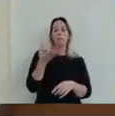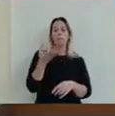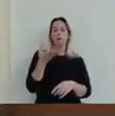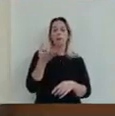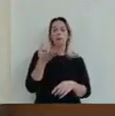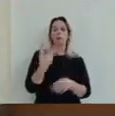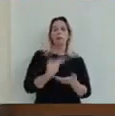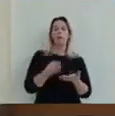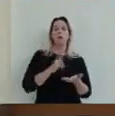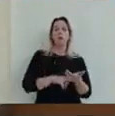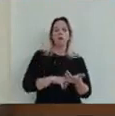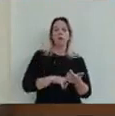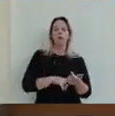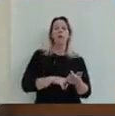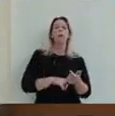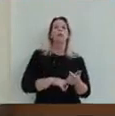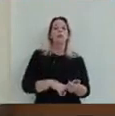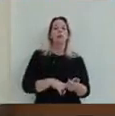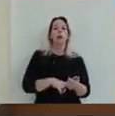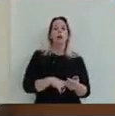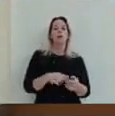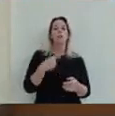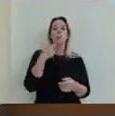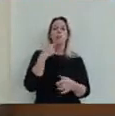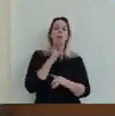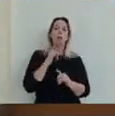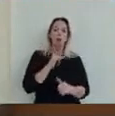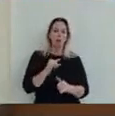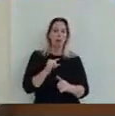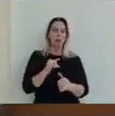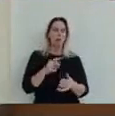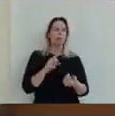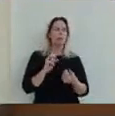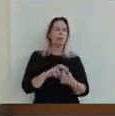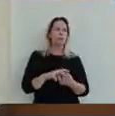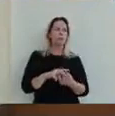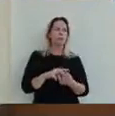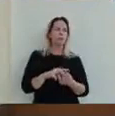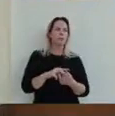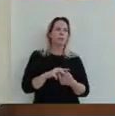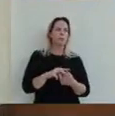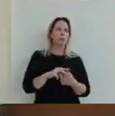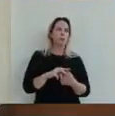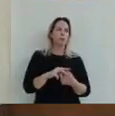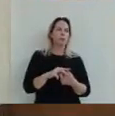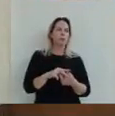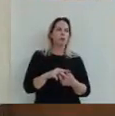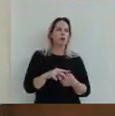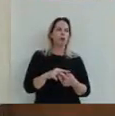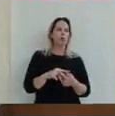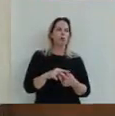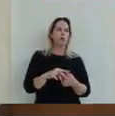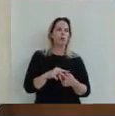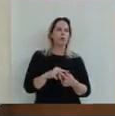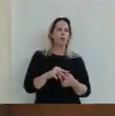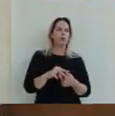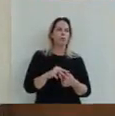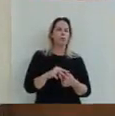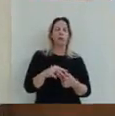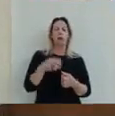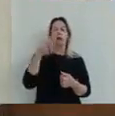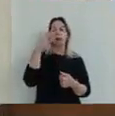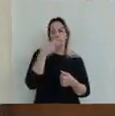sanitariamente, no el aglomeramiento de toda persona que viene. Van a ser atendidas por turno,